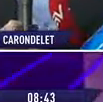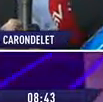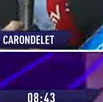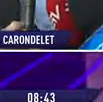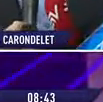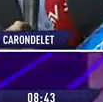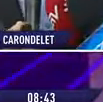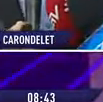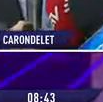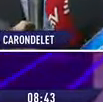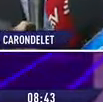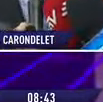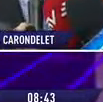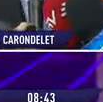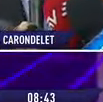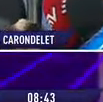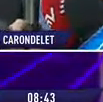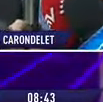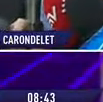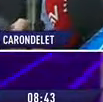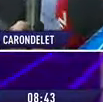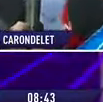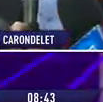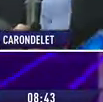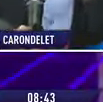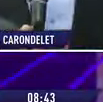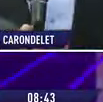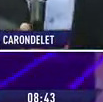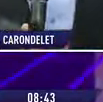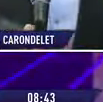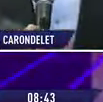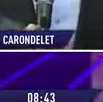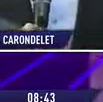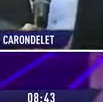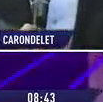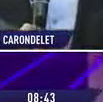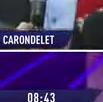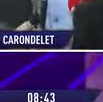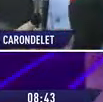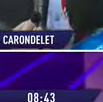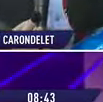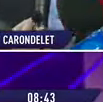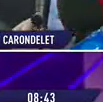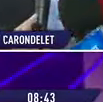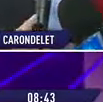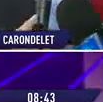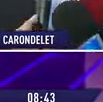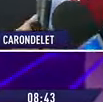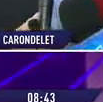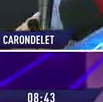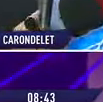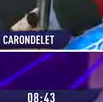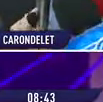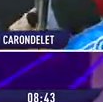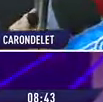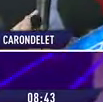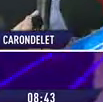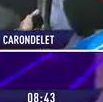tenido, vuelvo a insistir, indicadores que nos haga presumir que vamos a tener complicaciones en el día, pero sin embargo no podemos